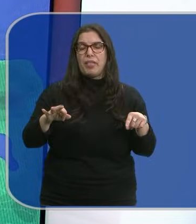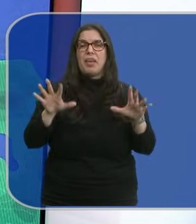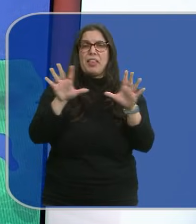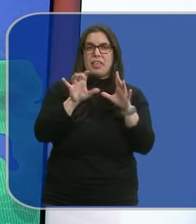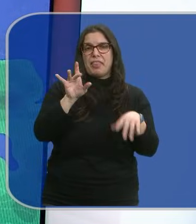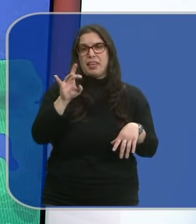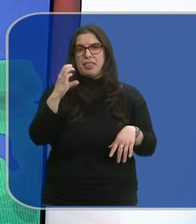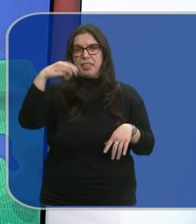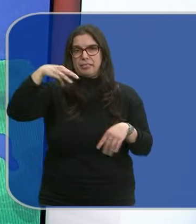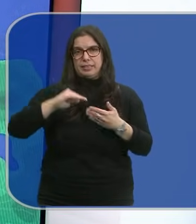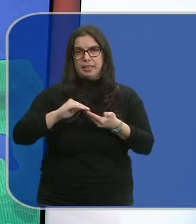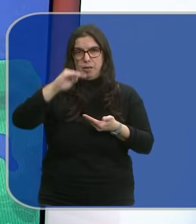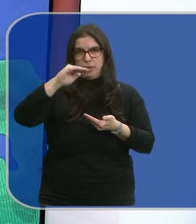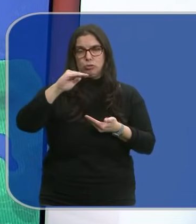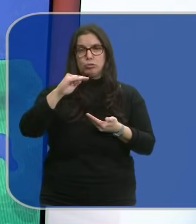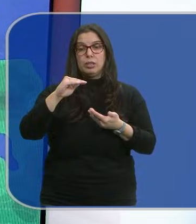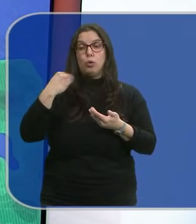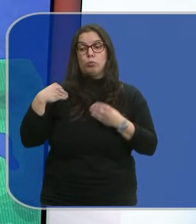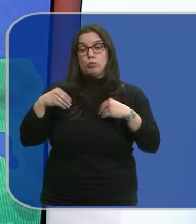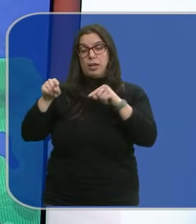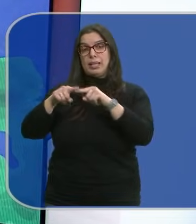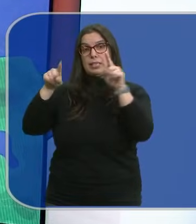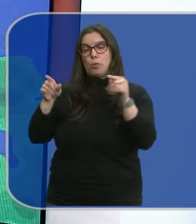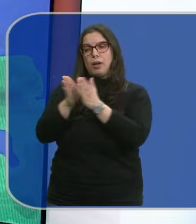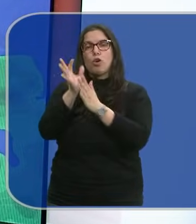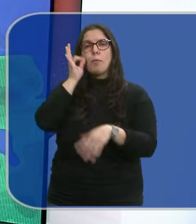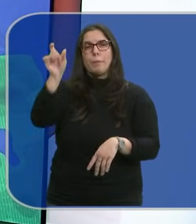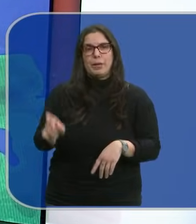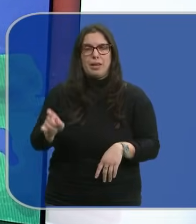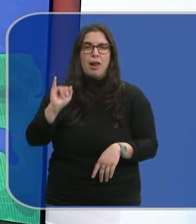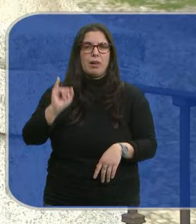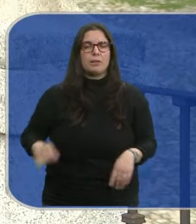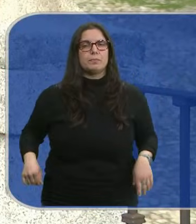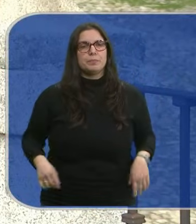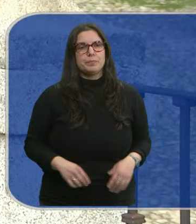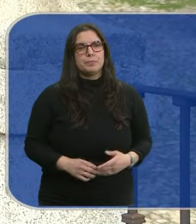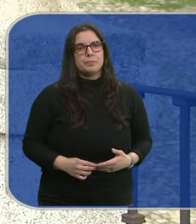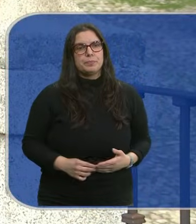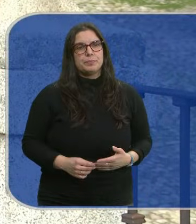y los 15 centímetros. Precisamente allí en Segovia está nuestra compañera Victoria.